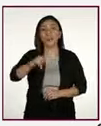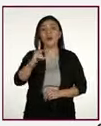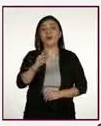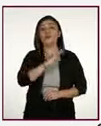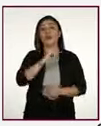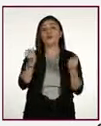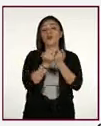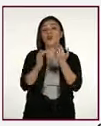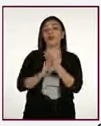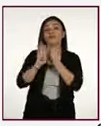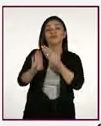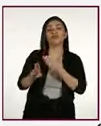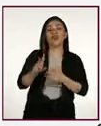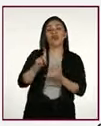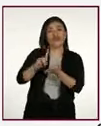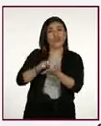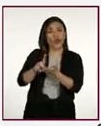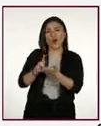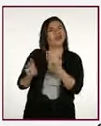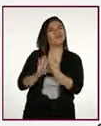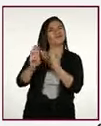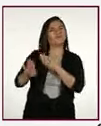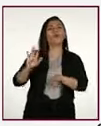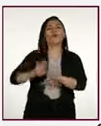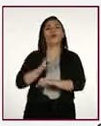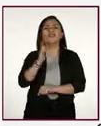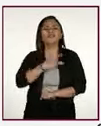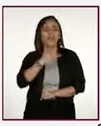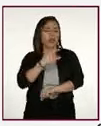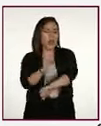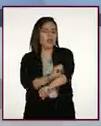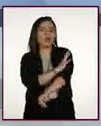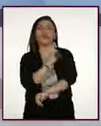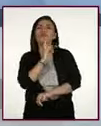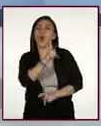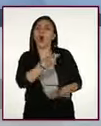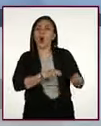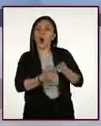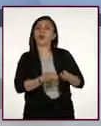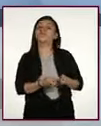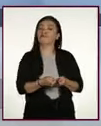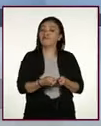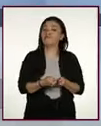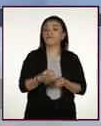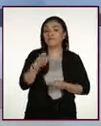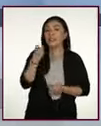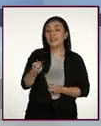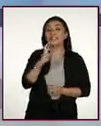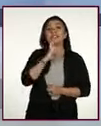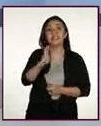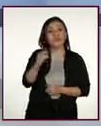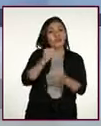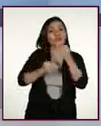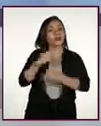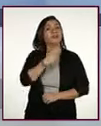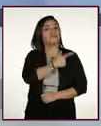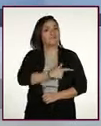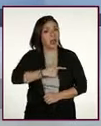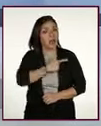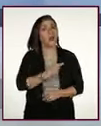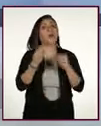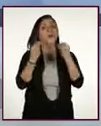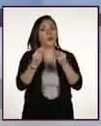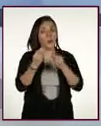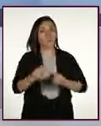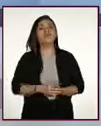drogas debido a que hay un mejor manejo de emociones. Fanny, ¿qué te parece esto? Me encantan las respuestas, sí, totalmente. Sí. Estamos en la misma